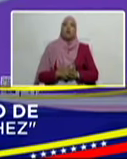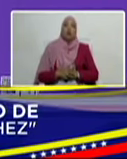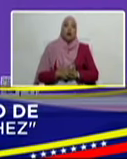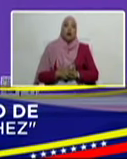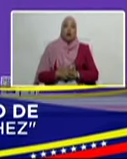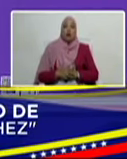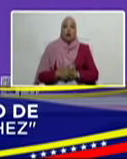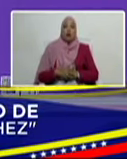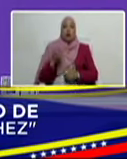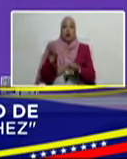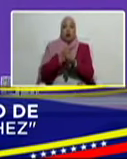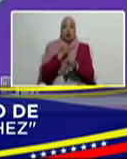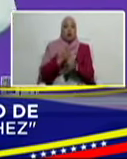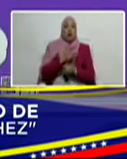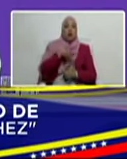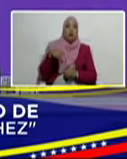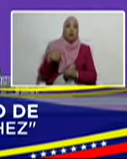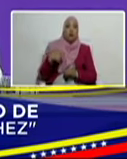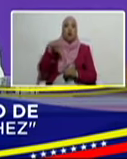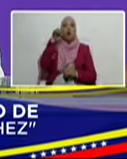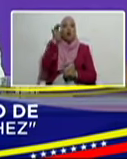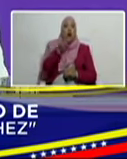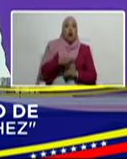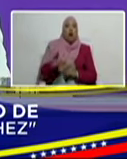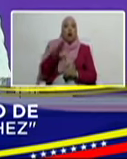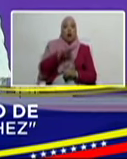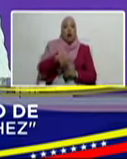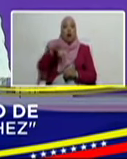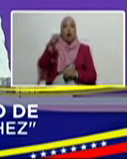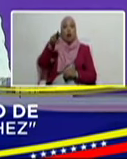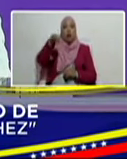Por allá está Ana María Campos.